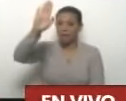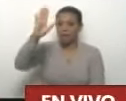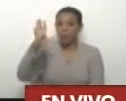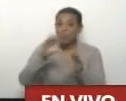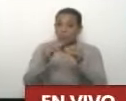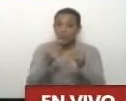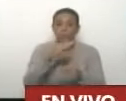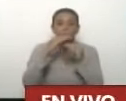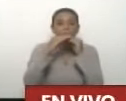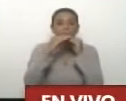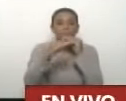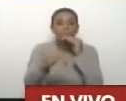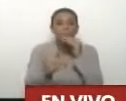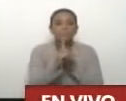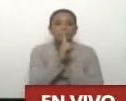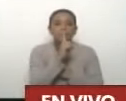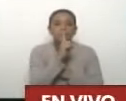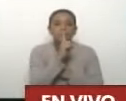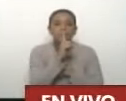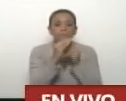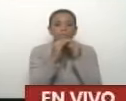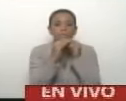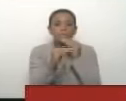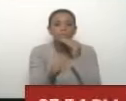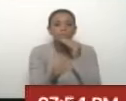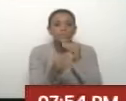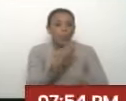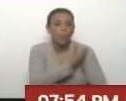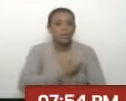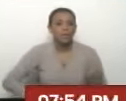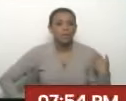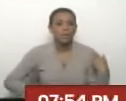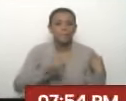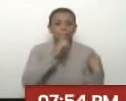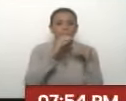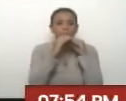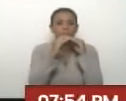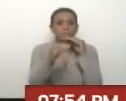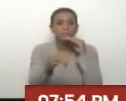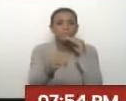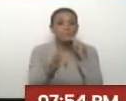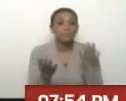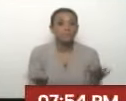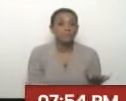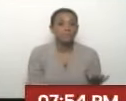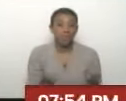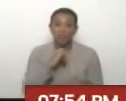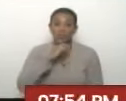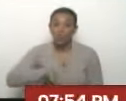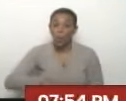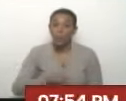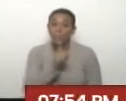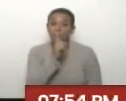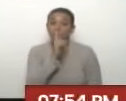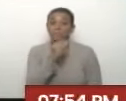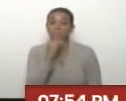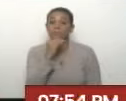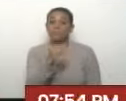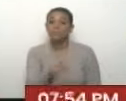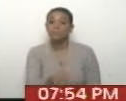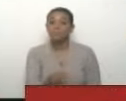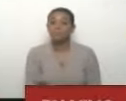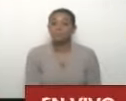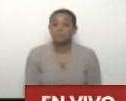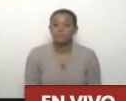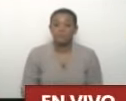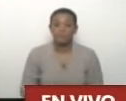muchos callaron en el poder de los Estados Unidos. Eso es historia oculta, María